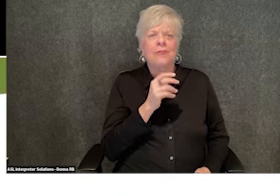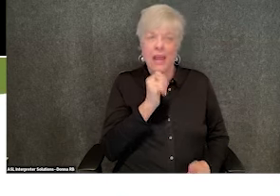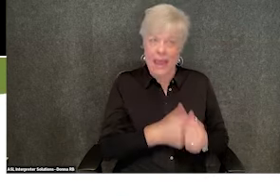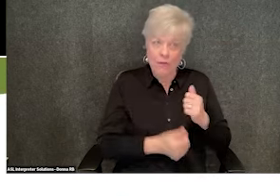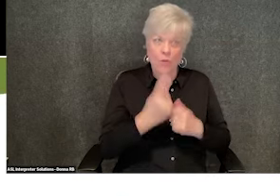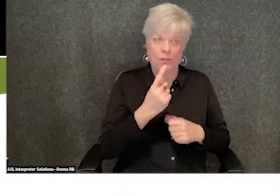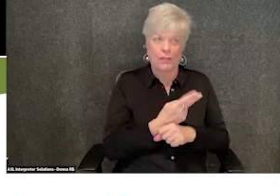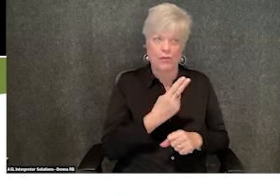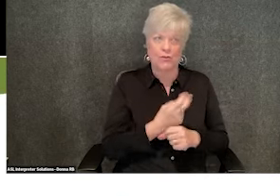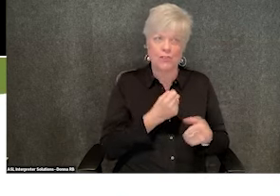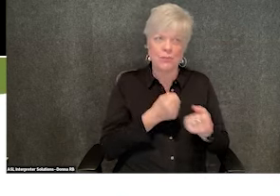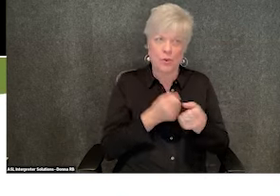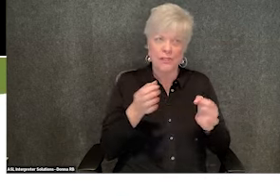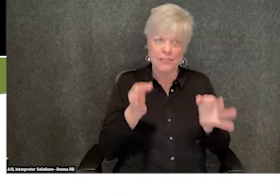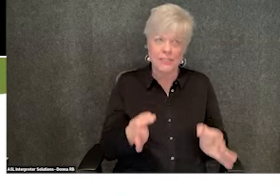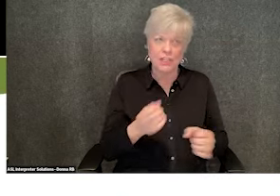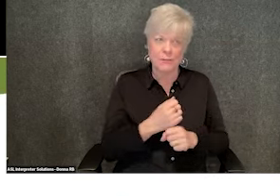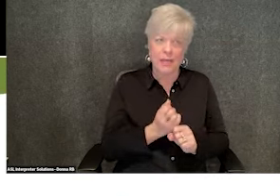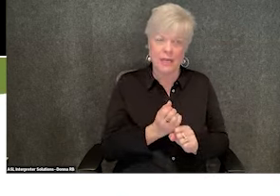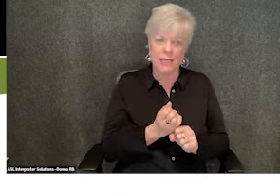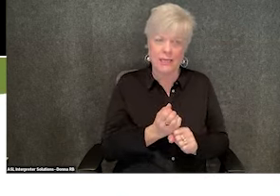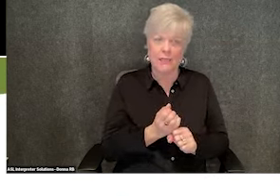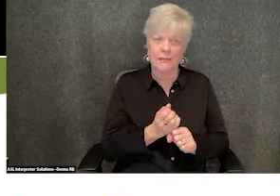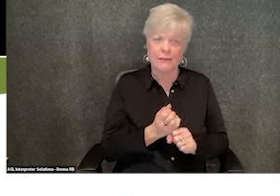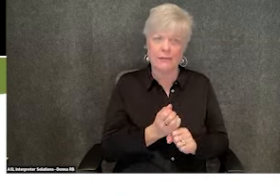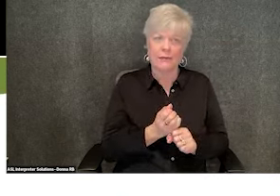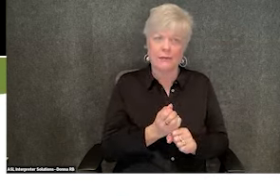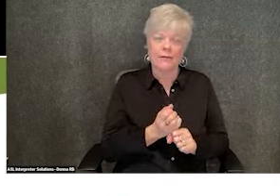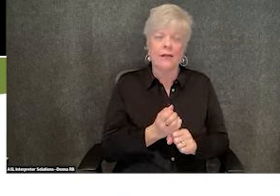todos pueden tomar sus propias decisiones, o sea, utilizar